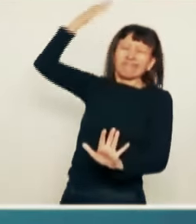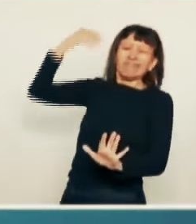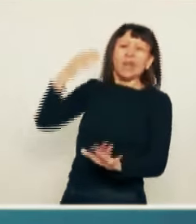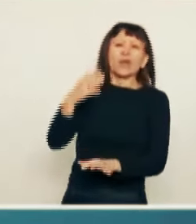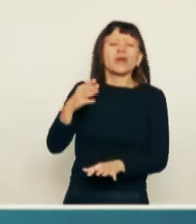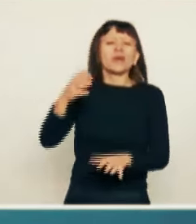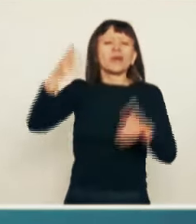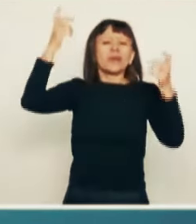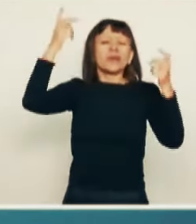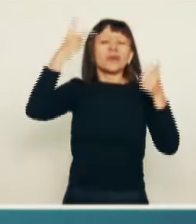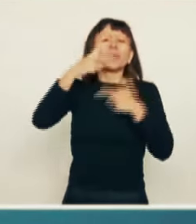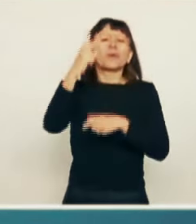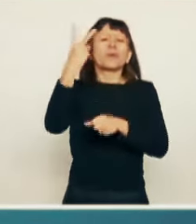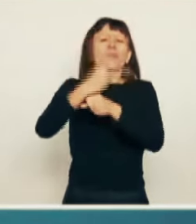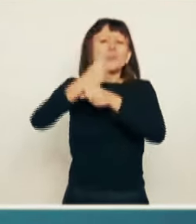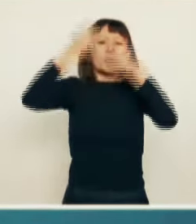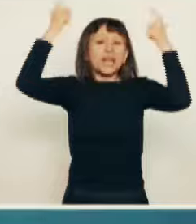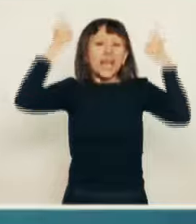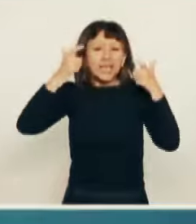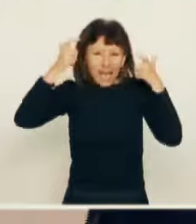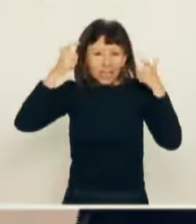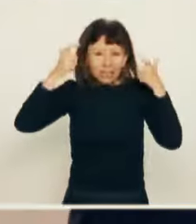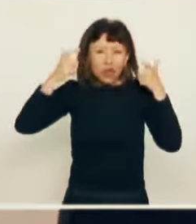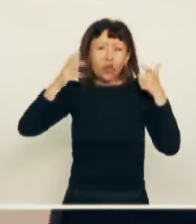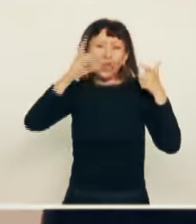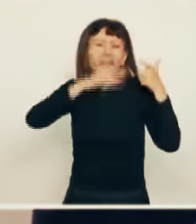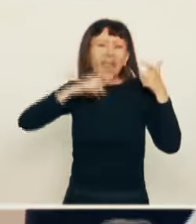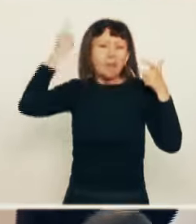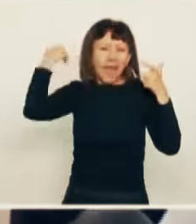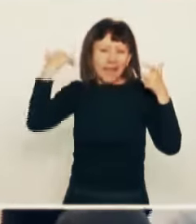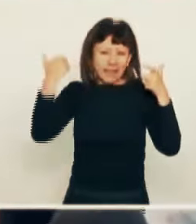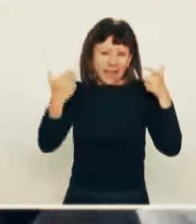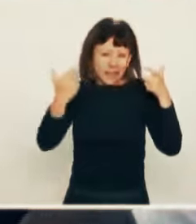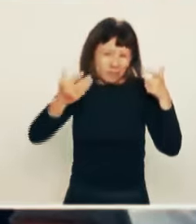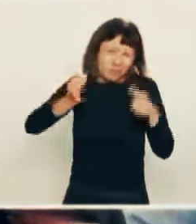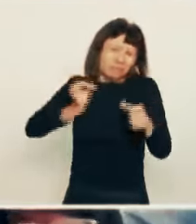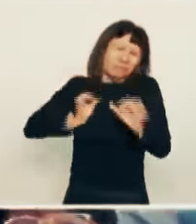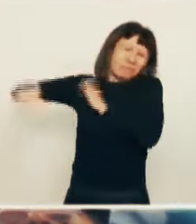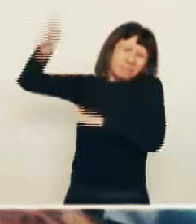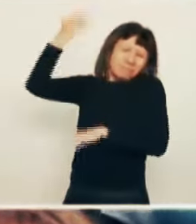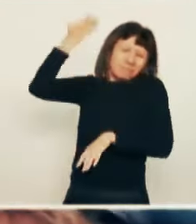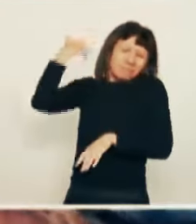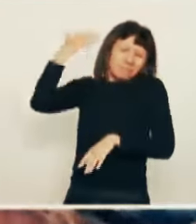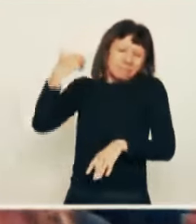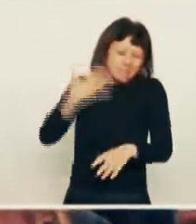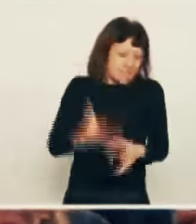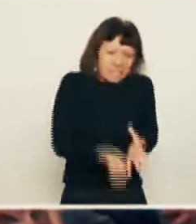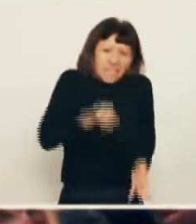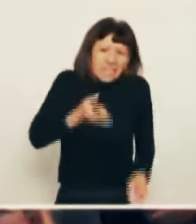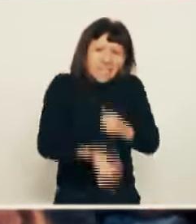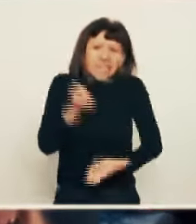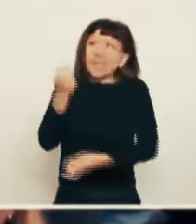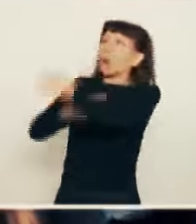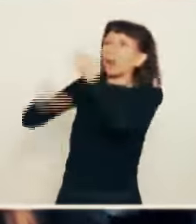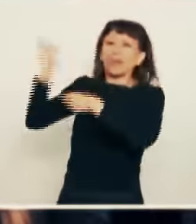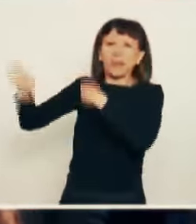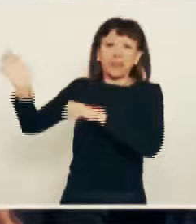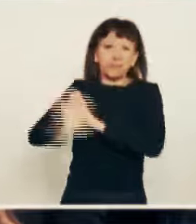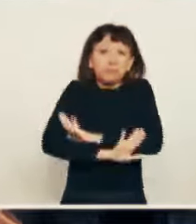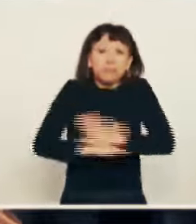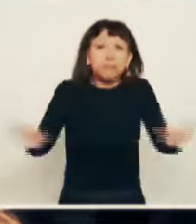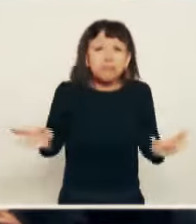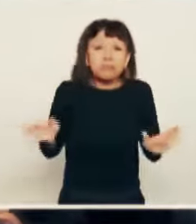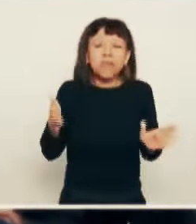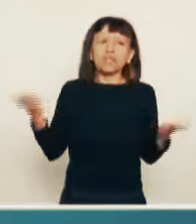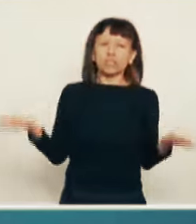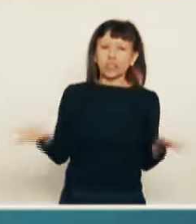donde se llevaban todas las riquezas y no te quedaba nada. Entonces, más que anarcocapitalismo, me